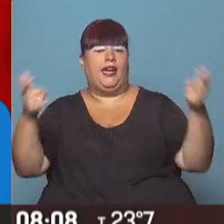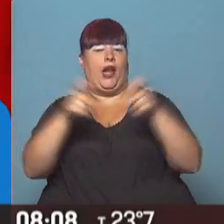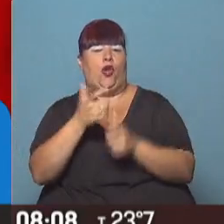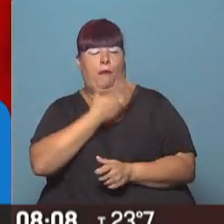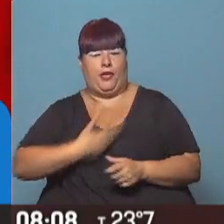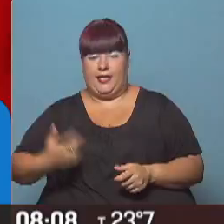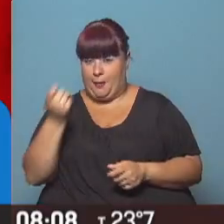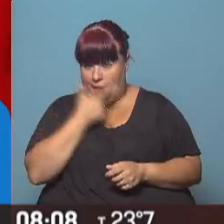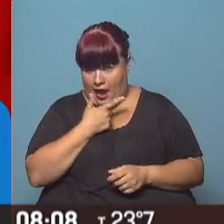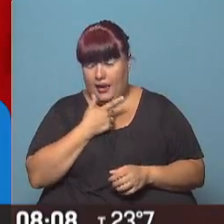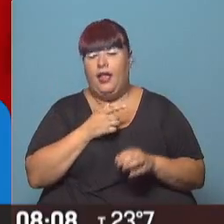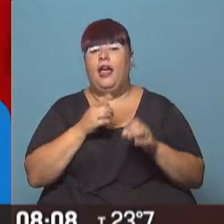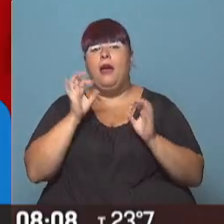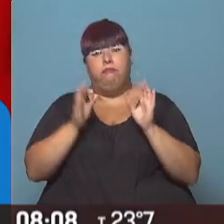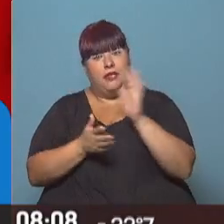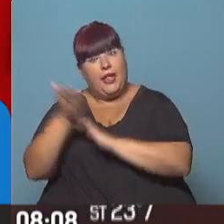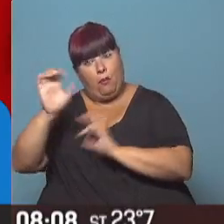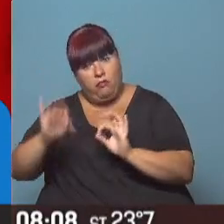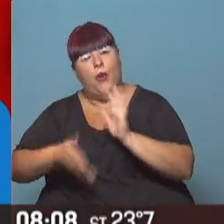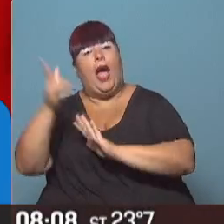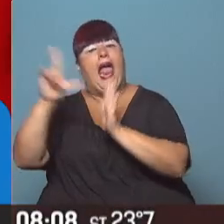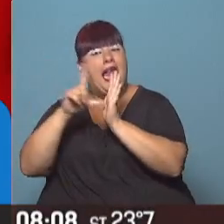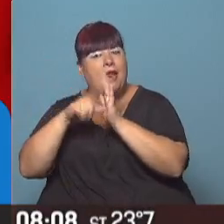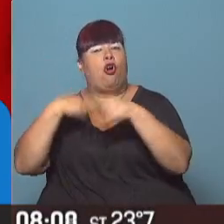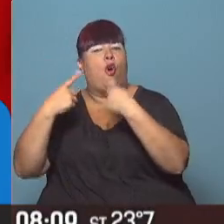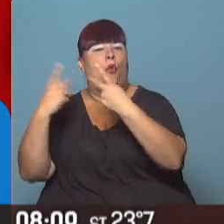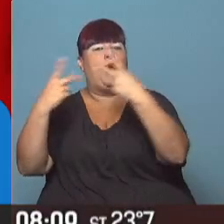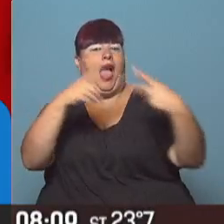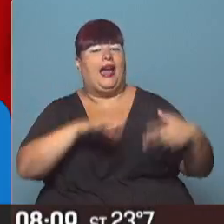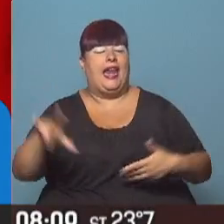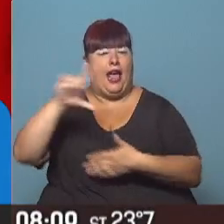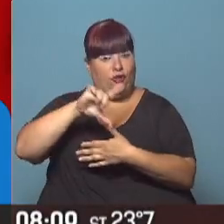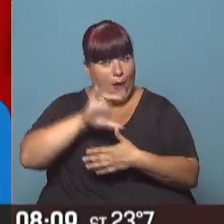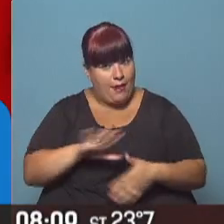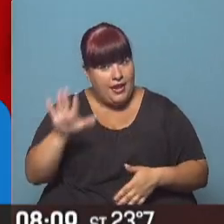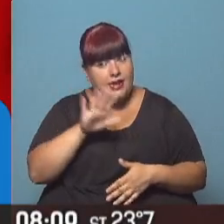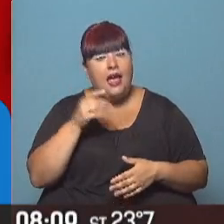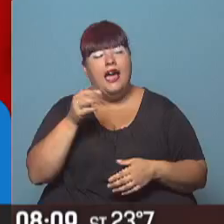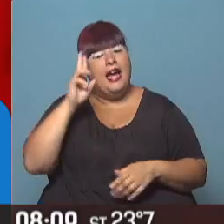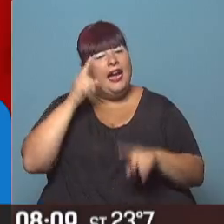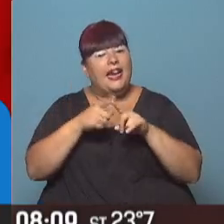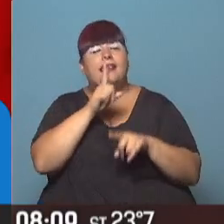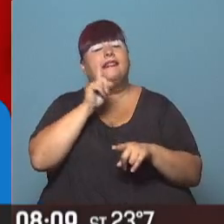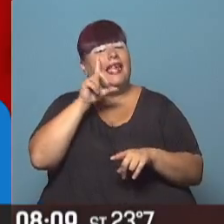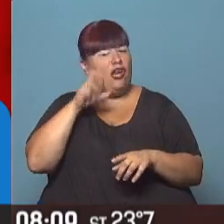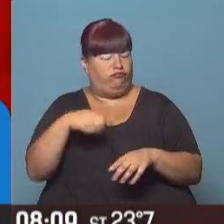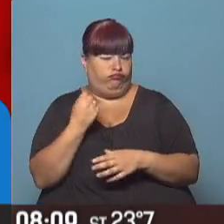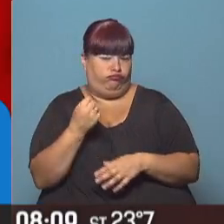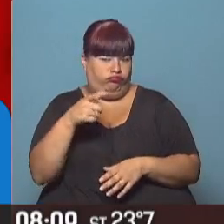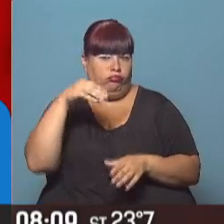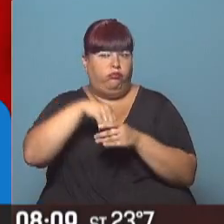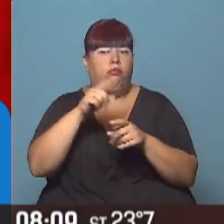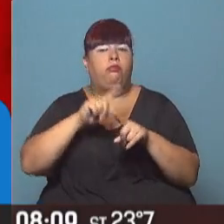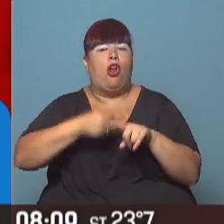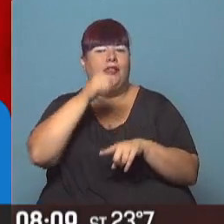presidente Mauricio Macri antes de partir a Lima, donde continuará con su gira latinoamericana. Estamos hablando entonces de Rex Tillerson, un hombre fuerte de la